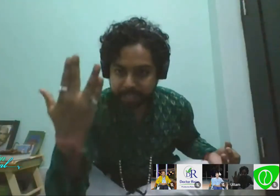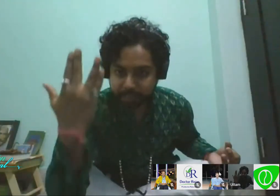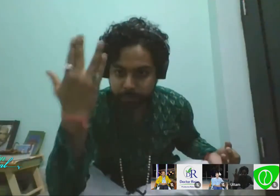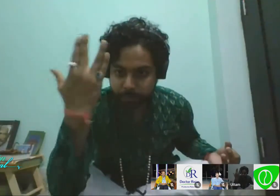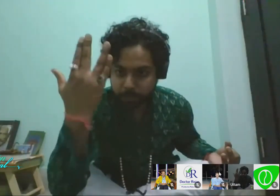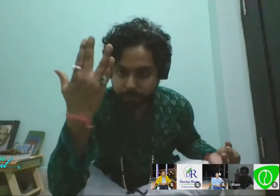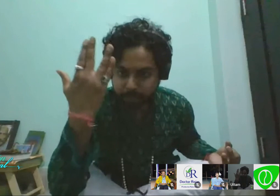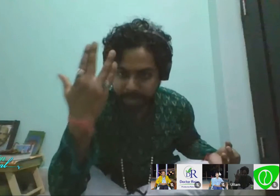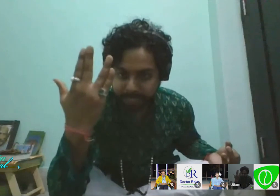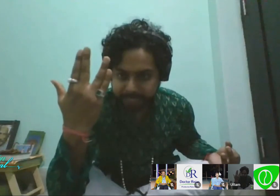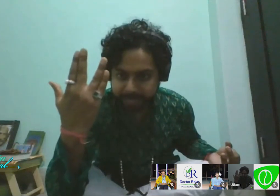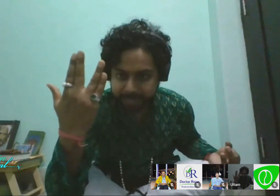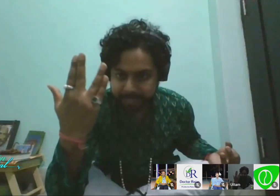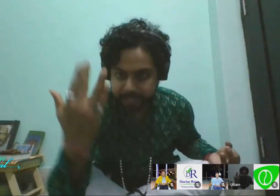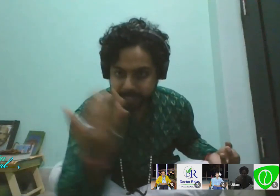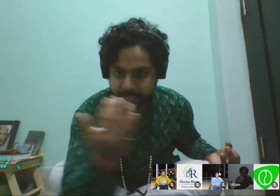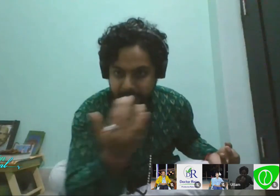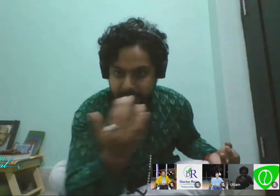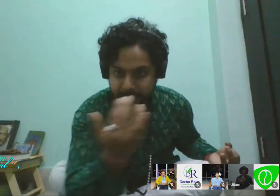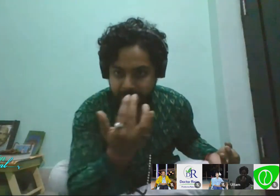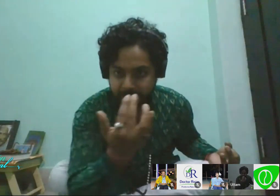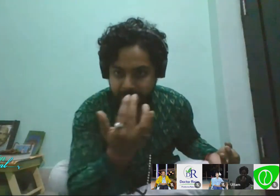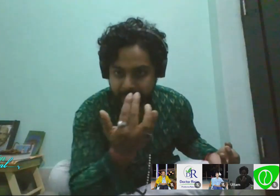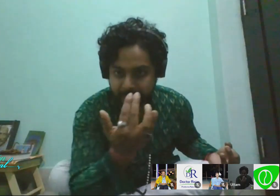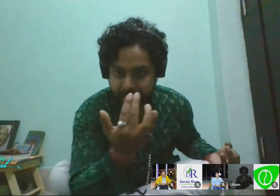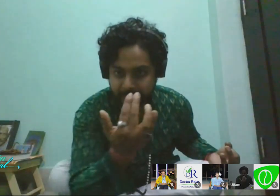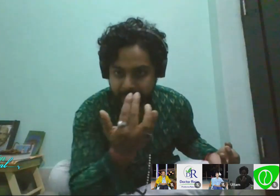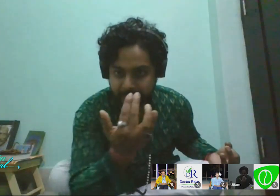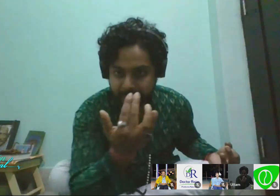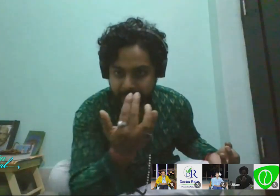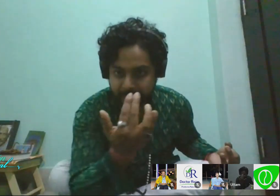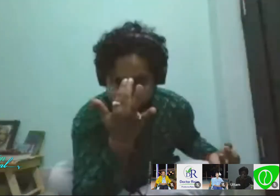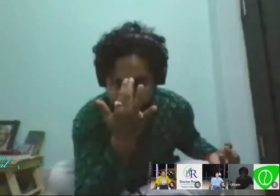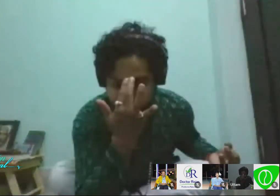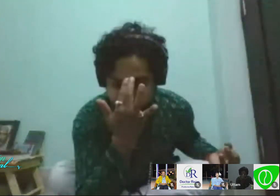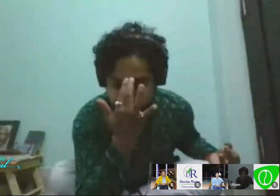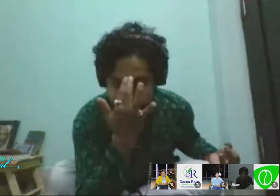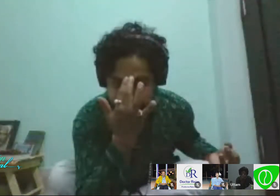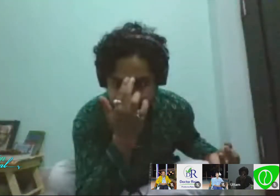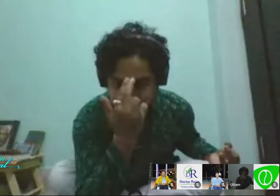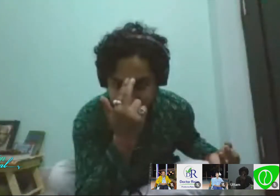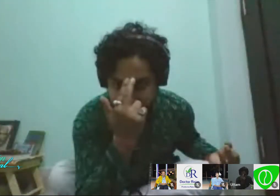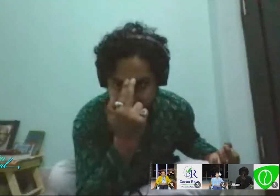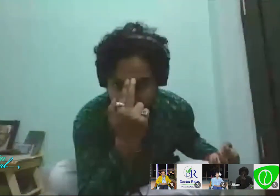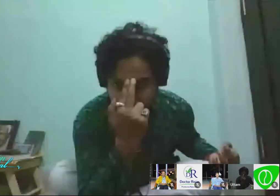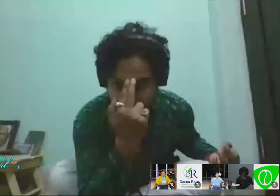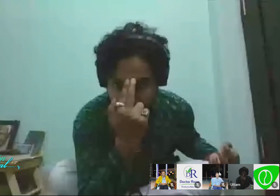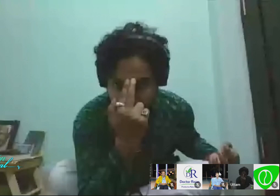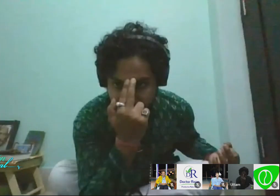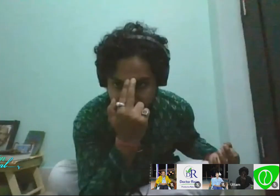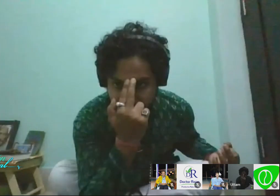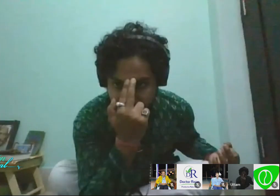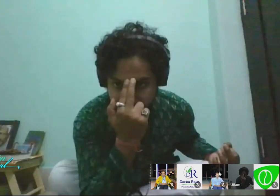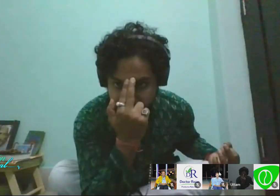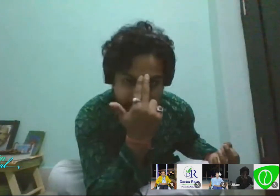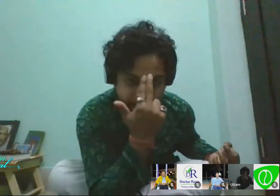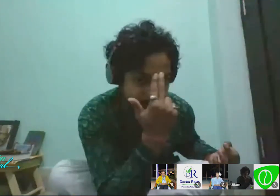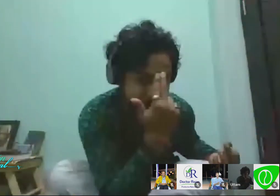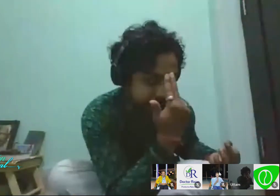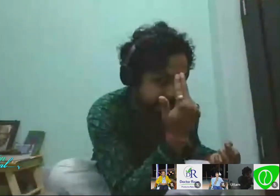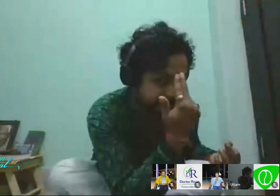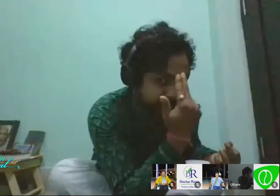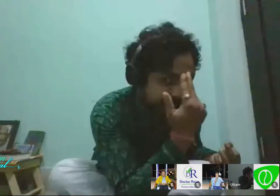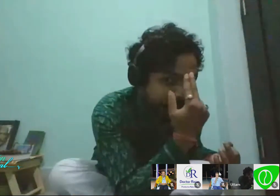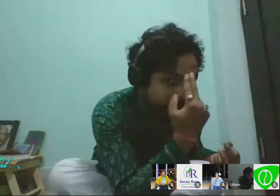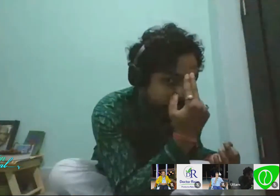need to use your right hand and the two middle finger placing at your eyebrow center,